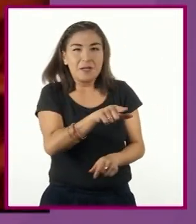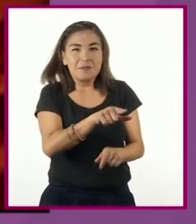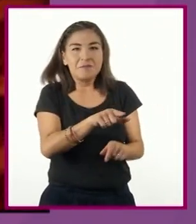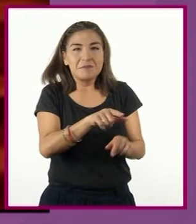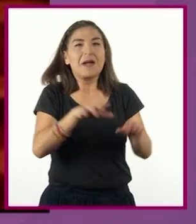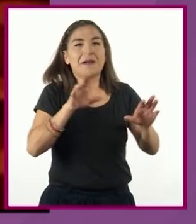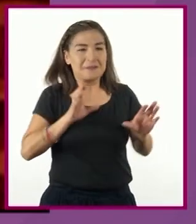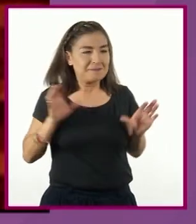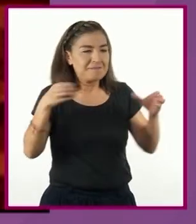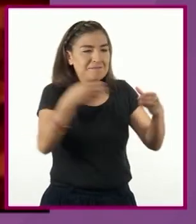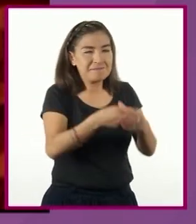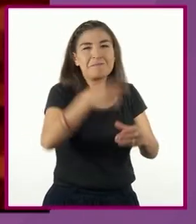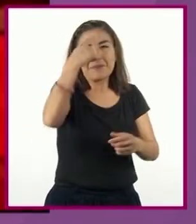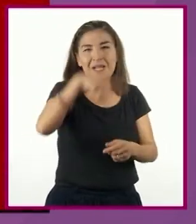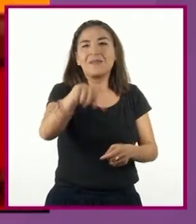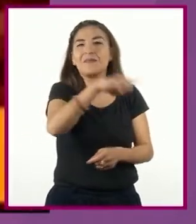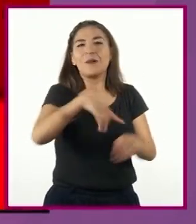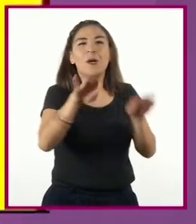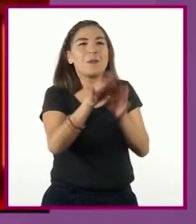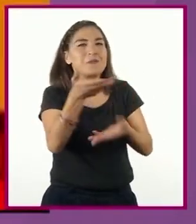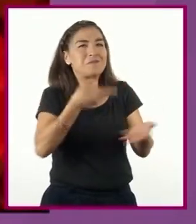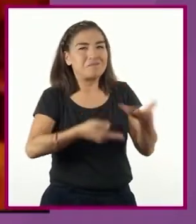formas o procedimientos para satisfacerlas.